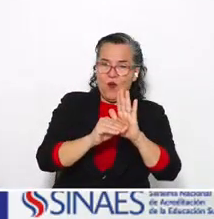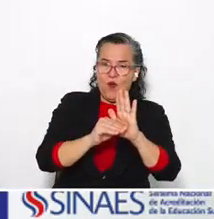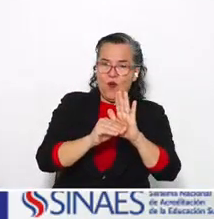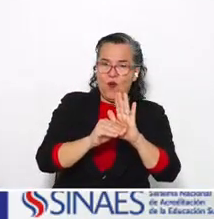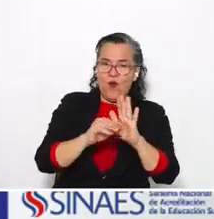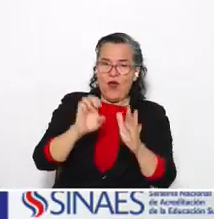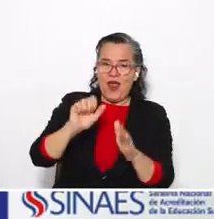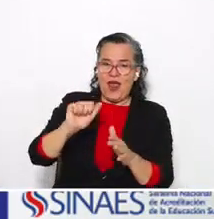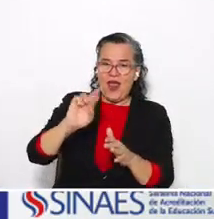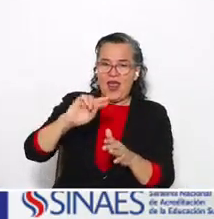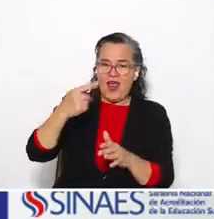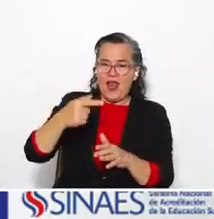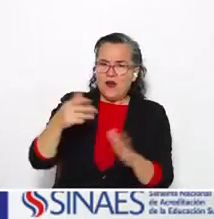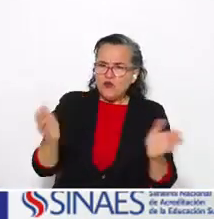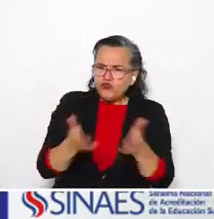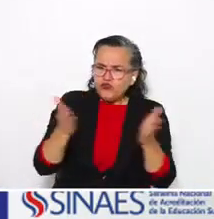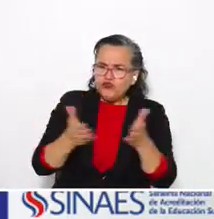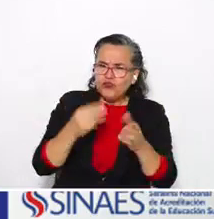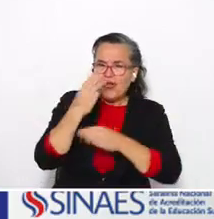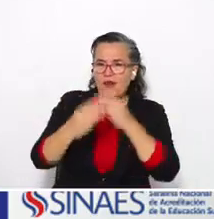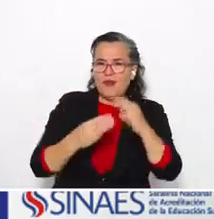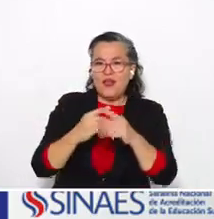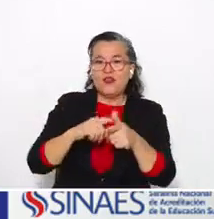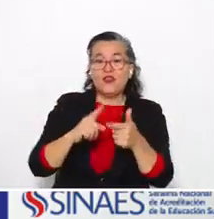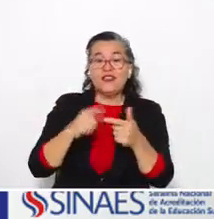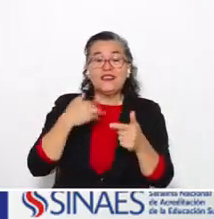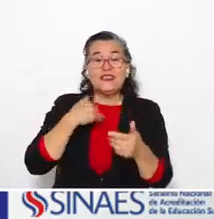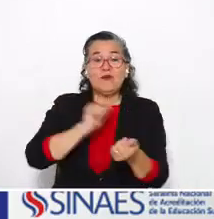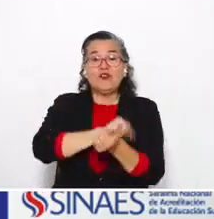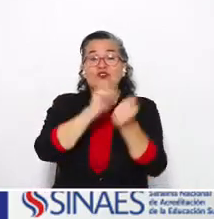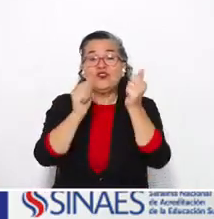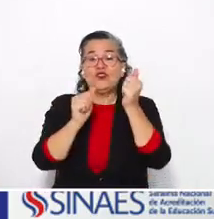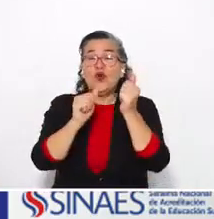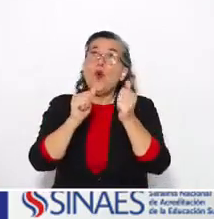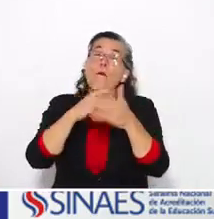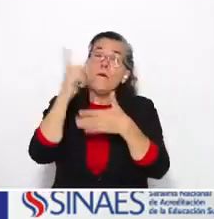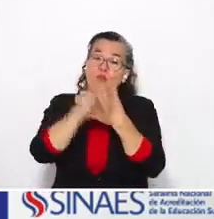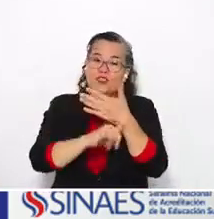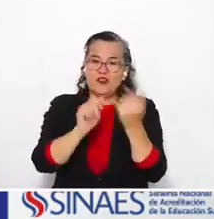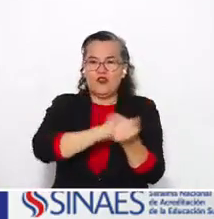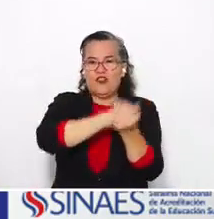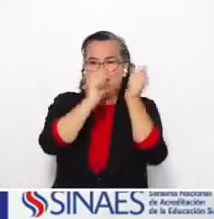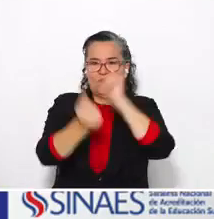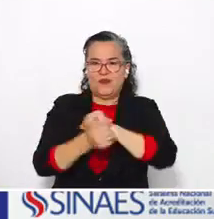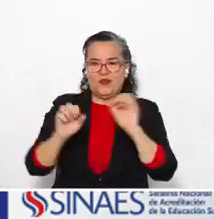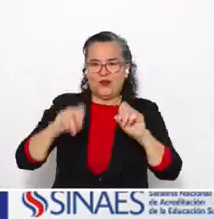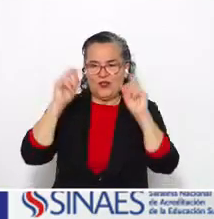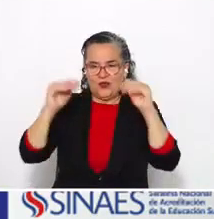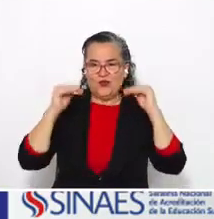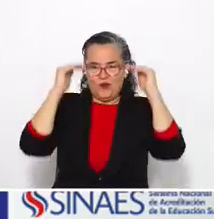entonces tenemos un proyecto que se llama Transformando la Educación Superior.